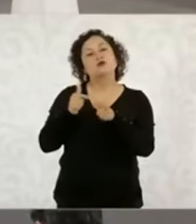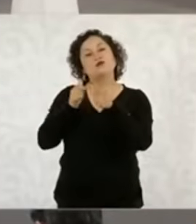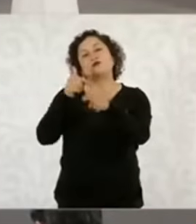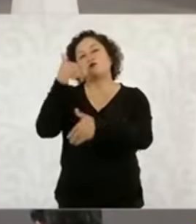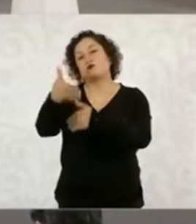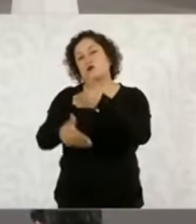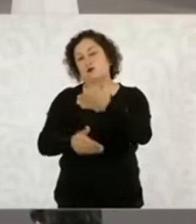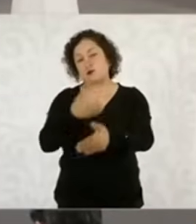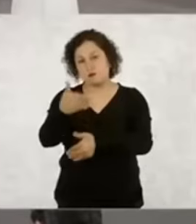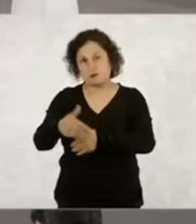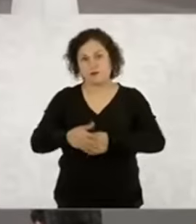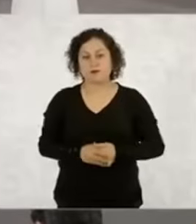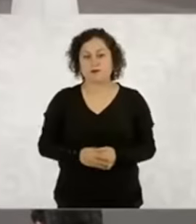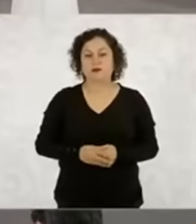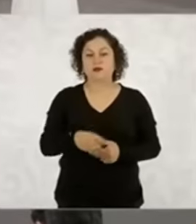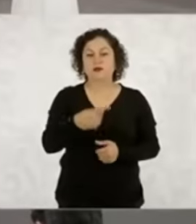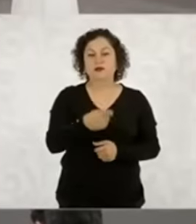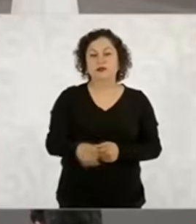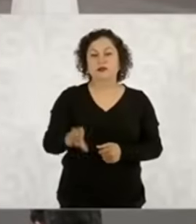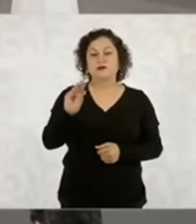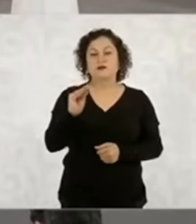total,